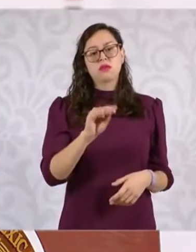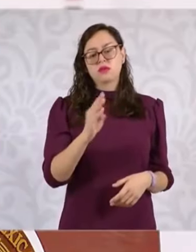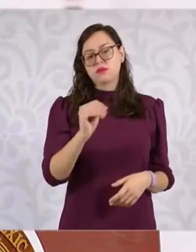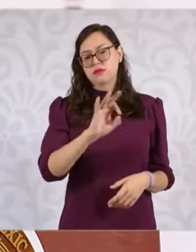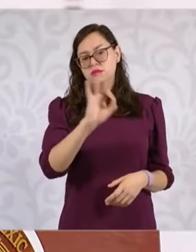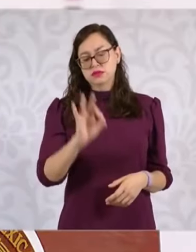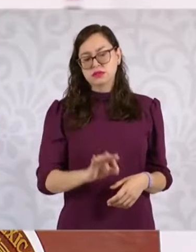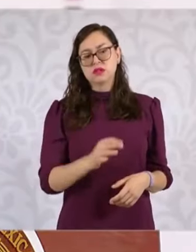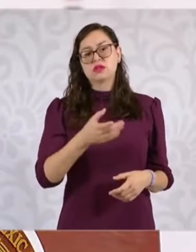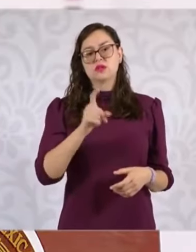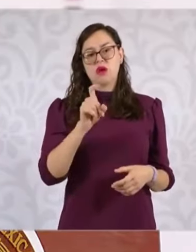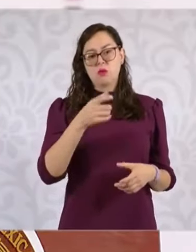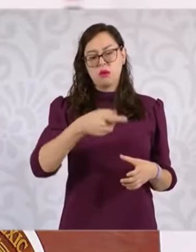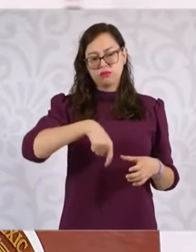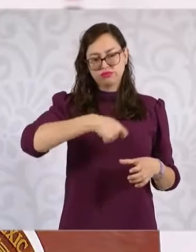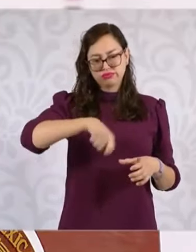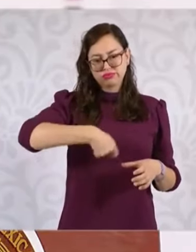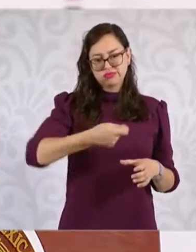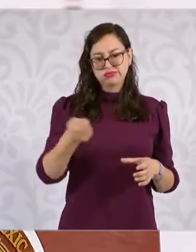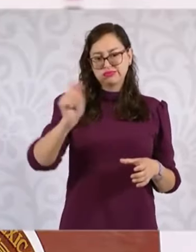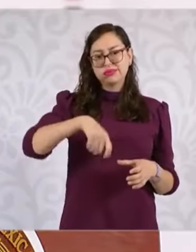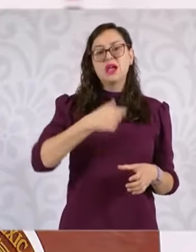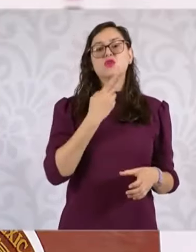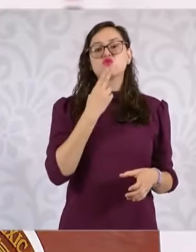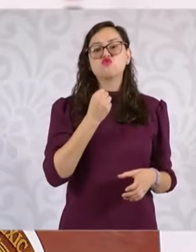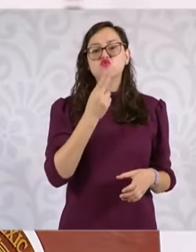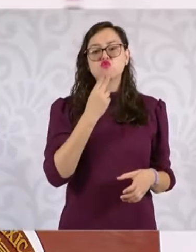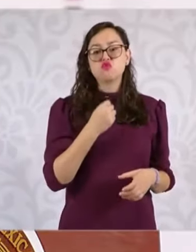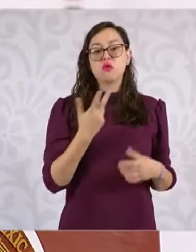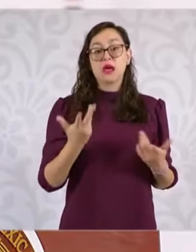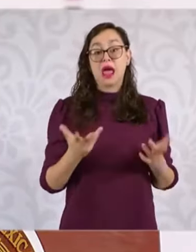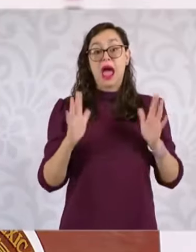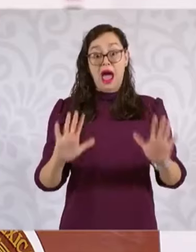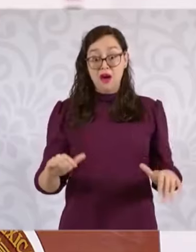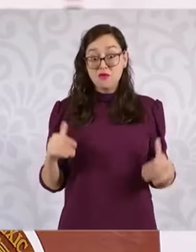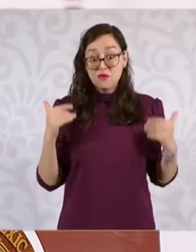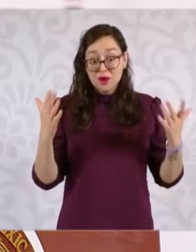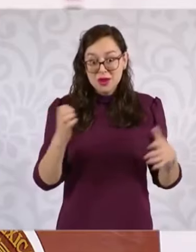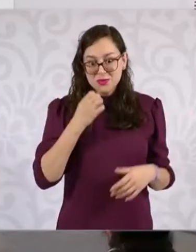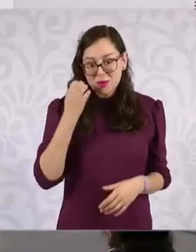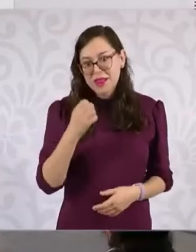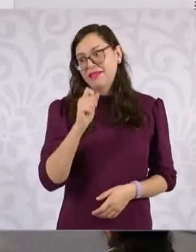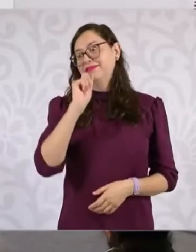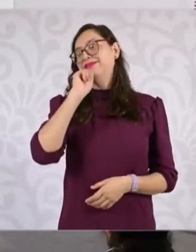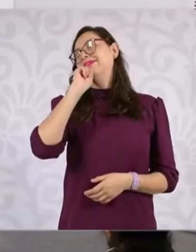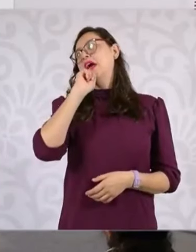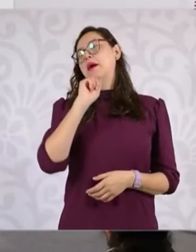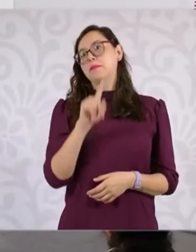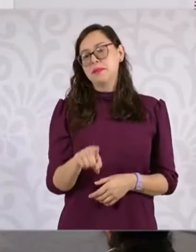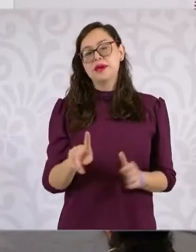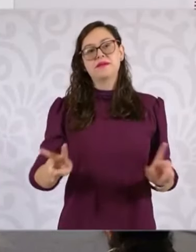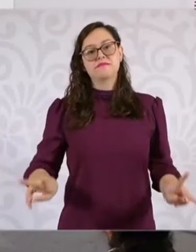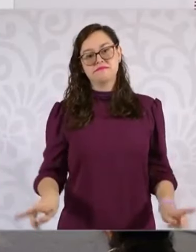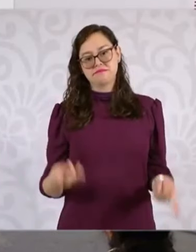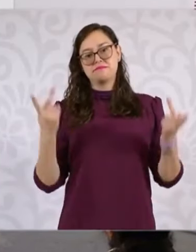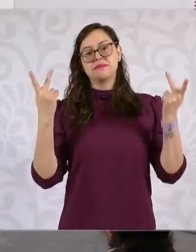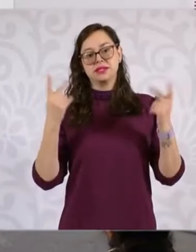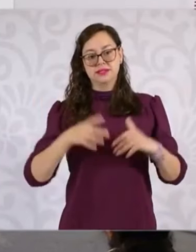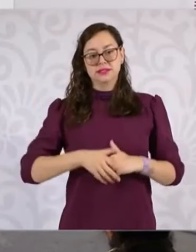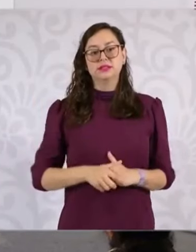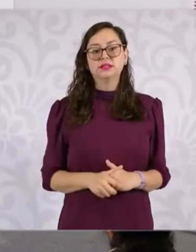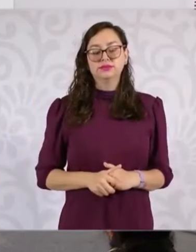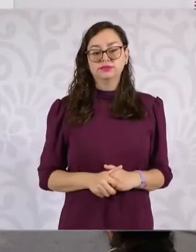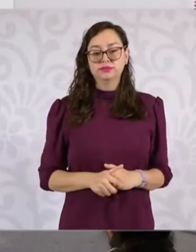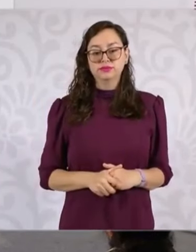y 77 por ciento afuera de las escuelas también venden este tipo de productos.